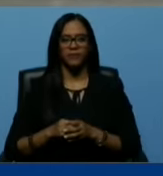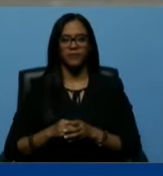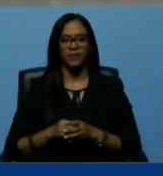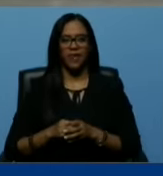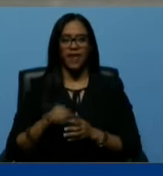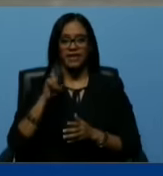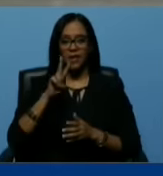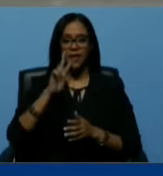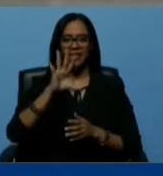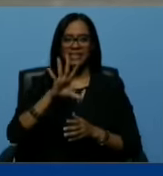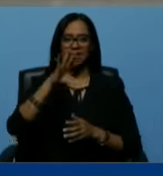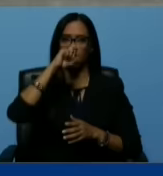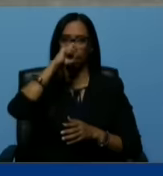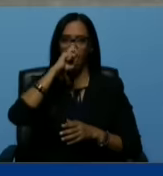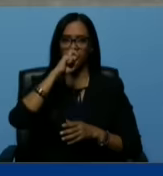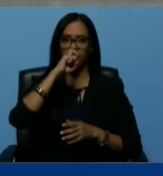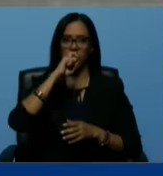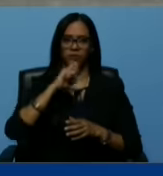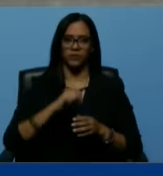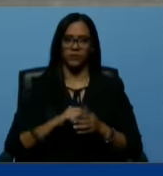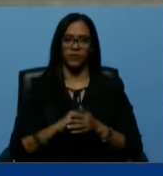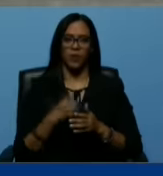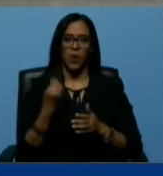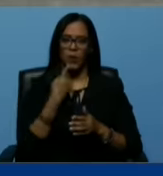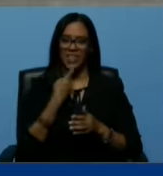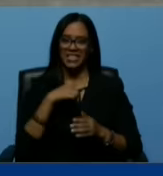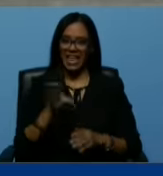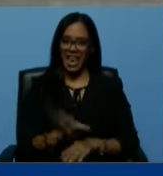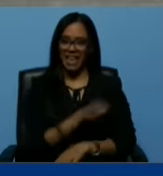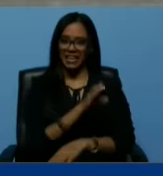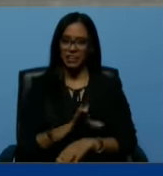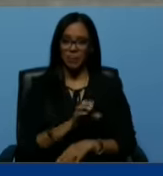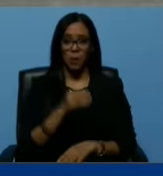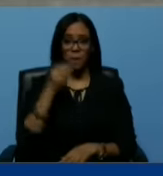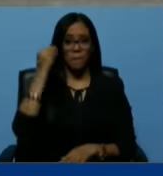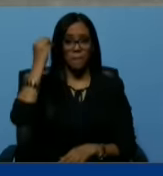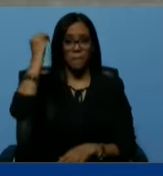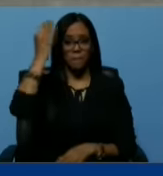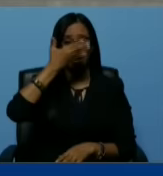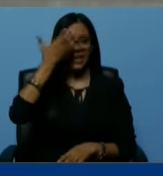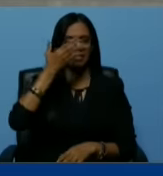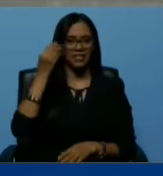Hace 25 años, como dice la canción, parece que fue ayer.